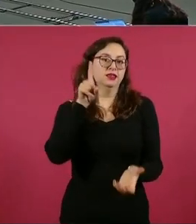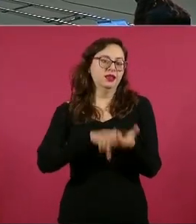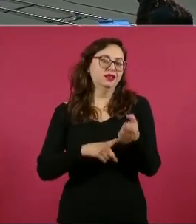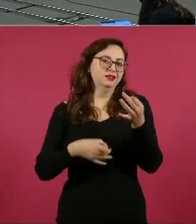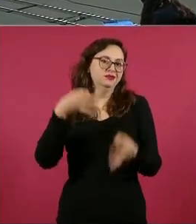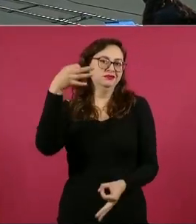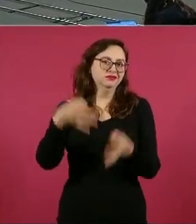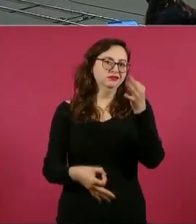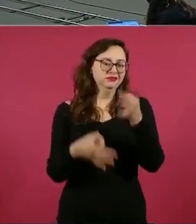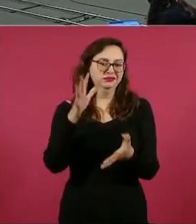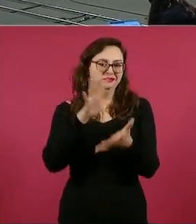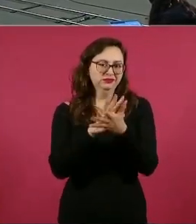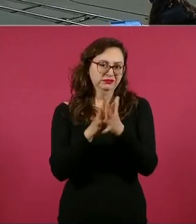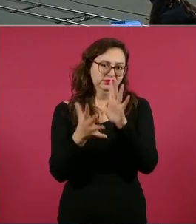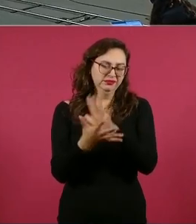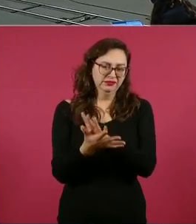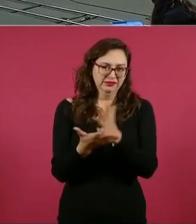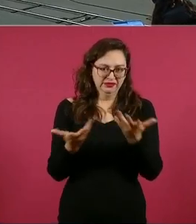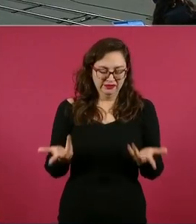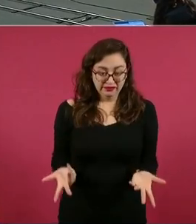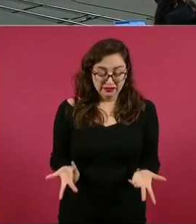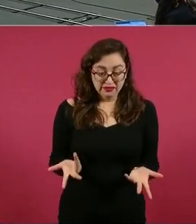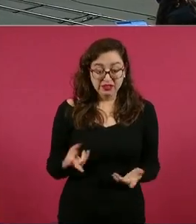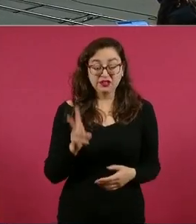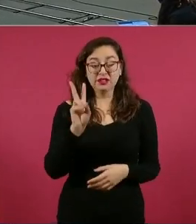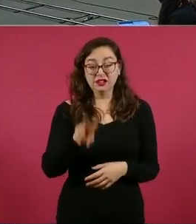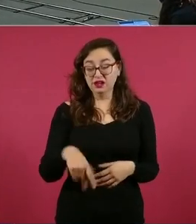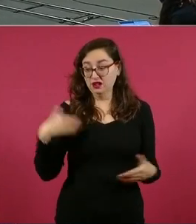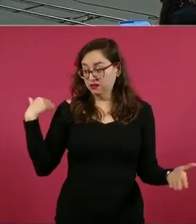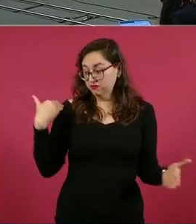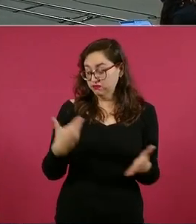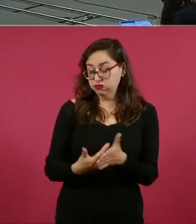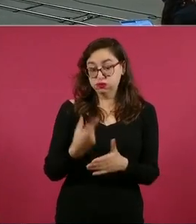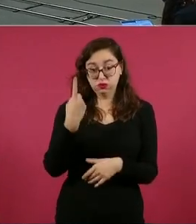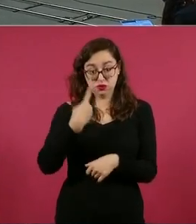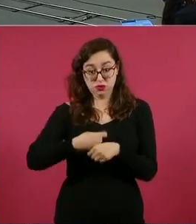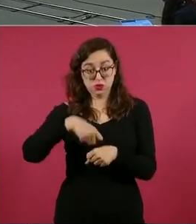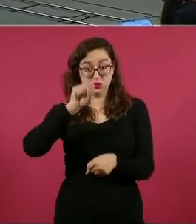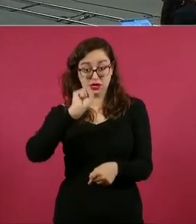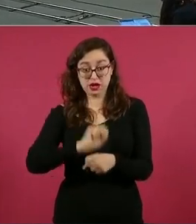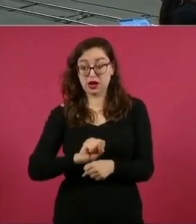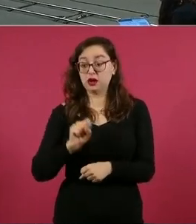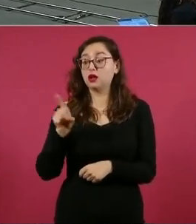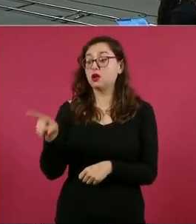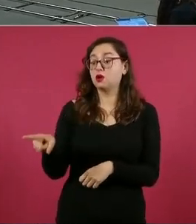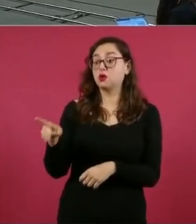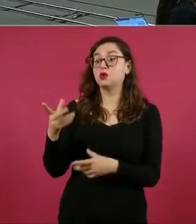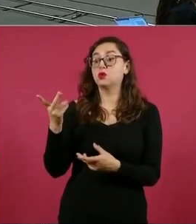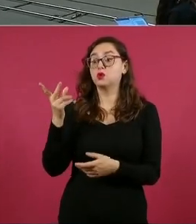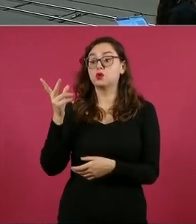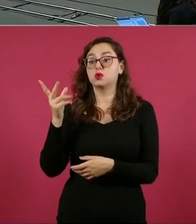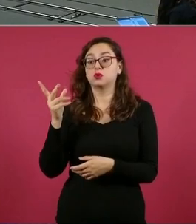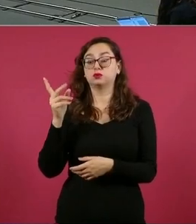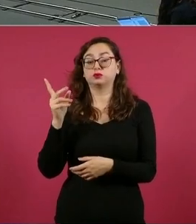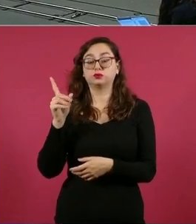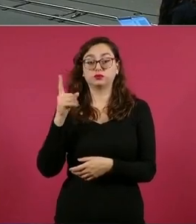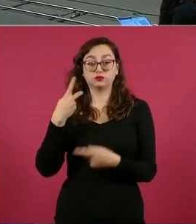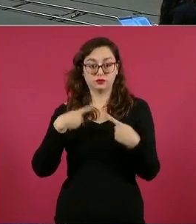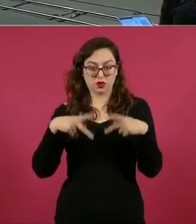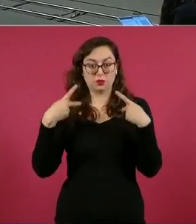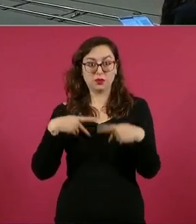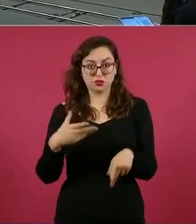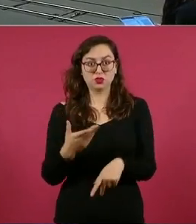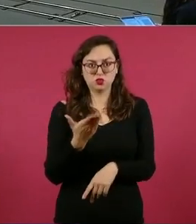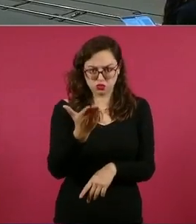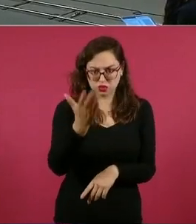Justicia justamente hace más de una semana le fue dictada prisión preventiva por 2s años a alguien que usted